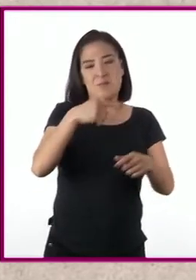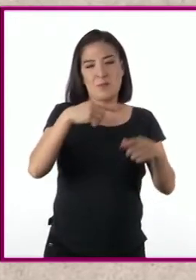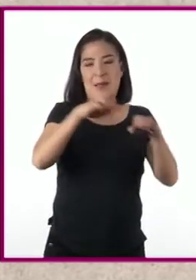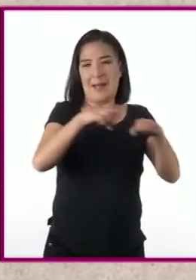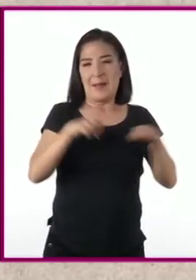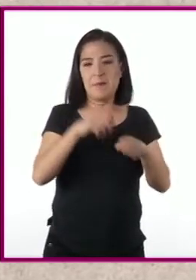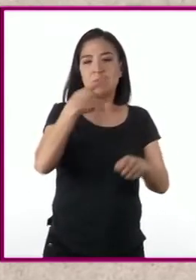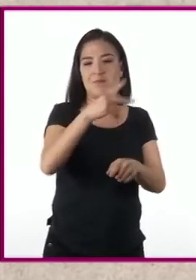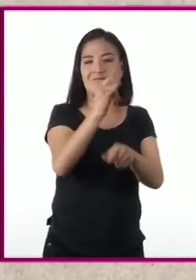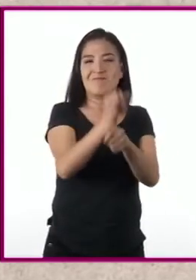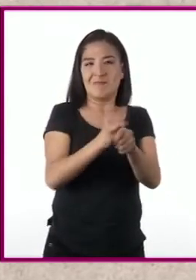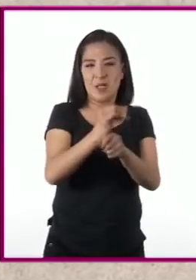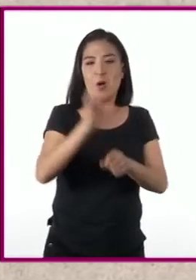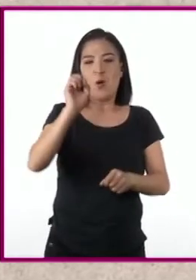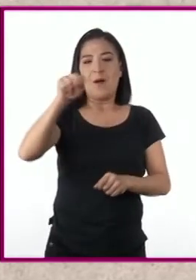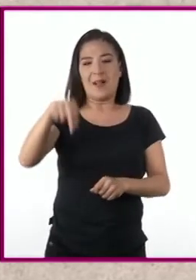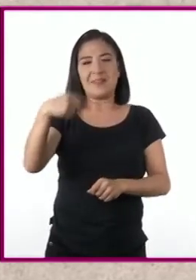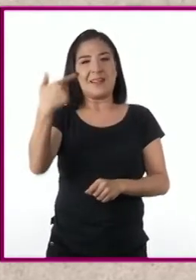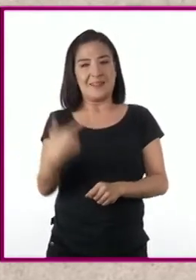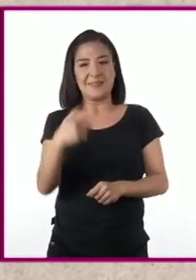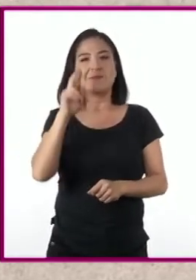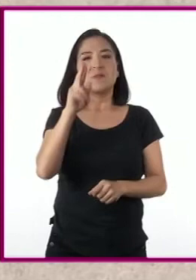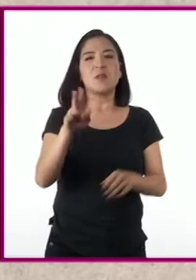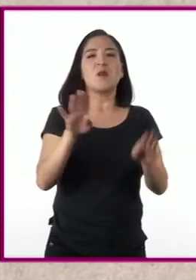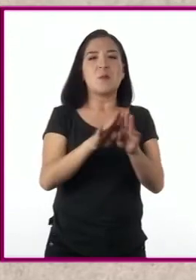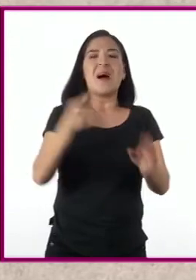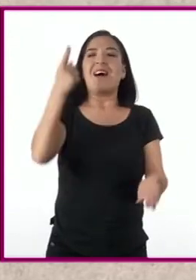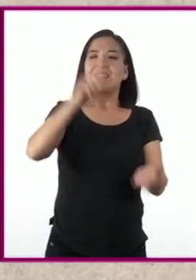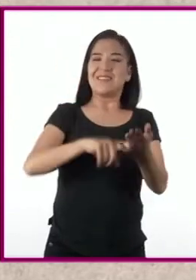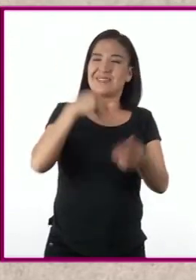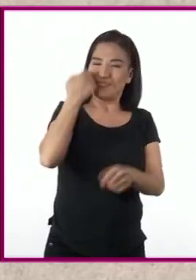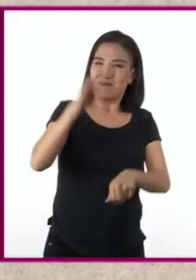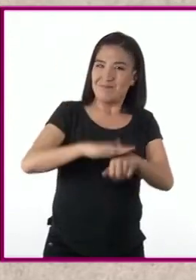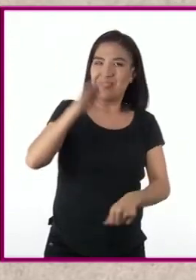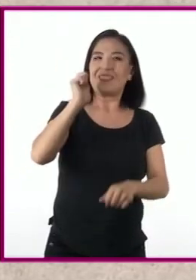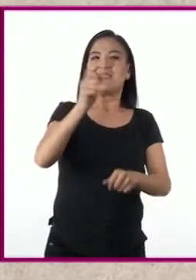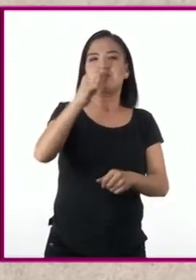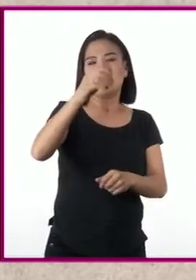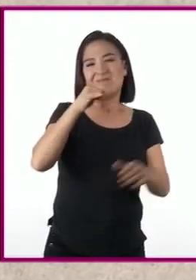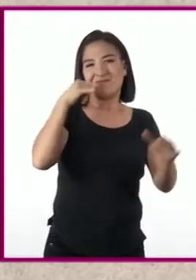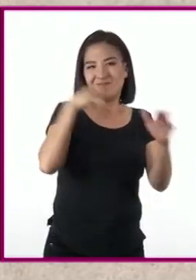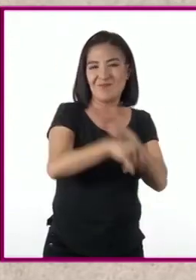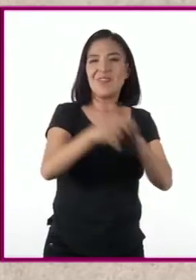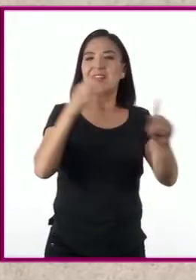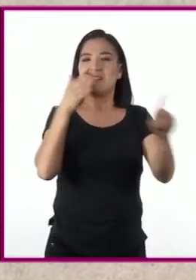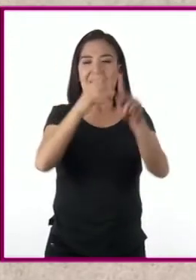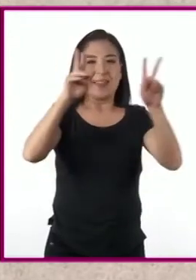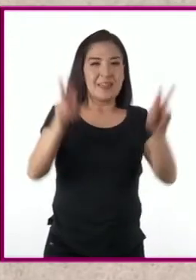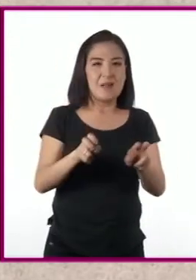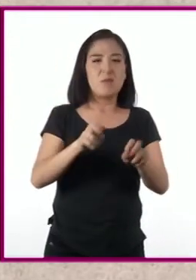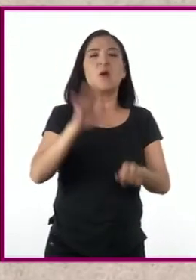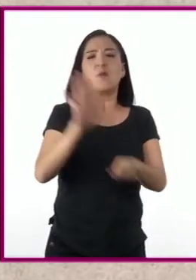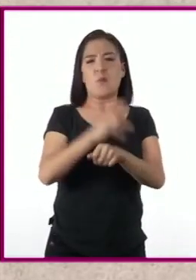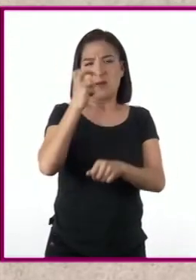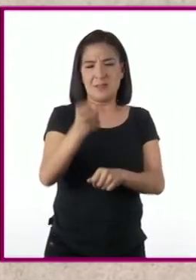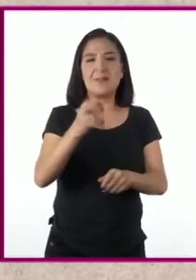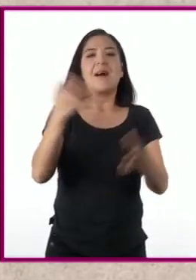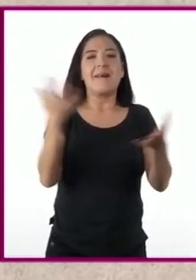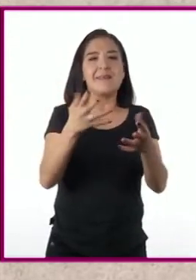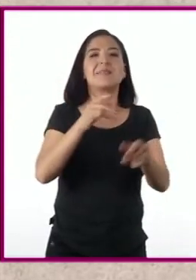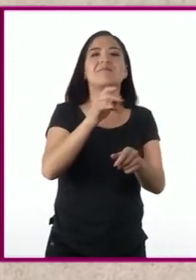de la ONG Common Sense Media ha querido profundizar en este tema. Para ello, realizaron un cuestionario